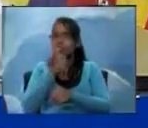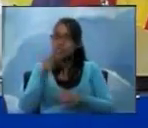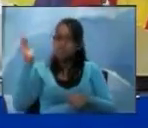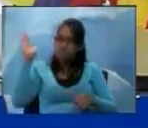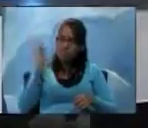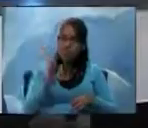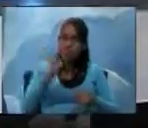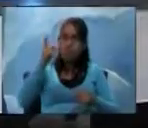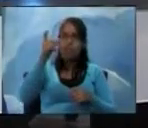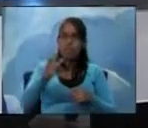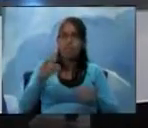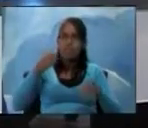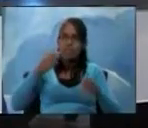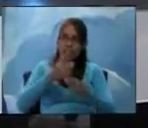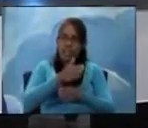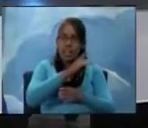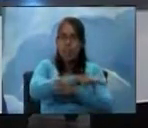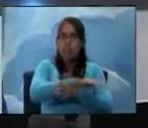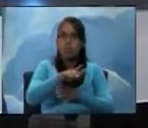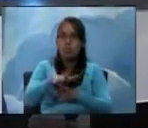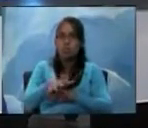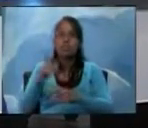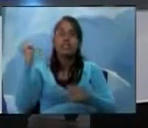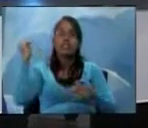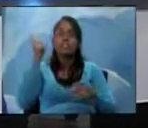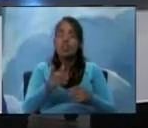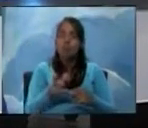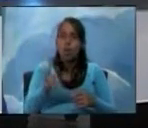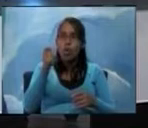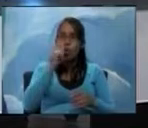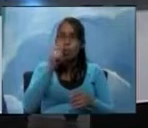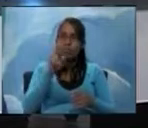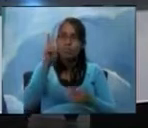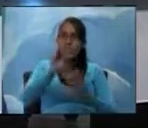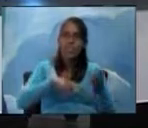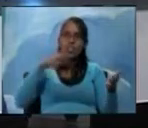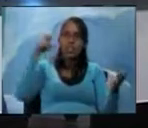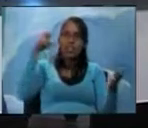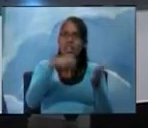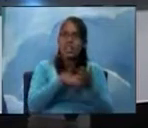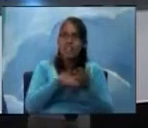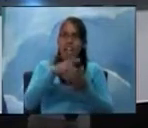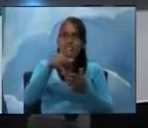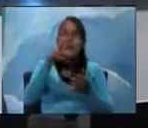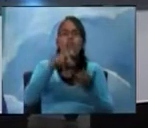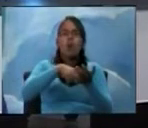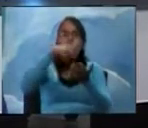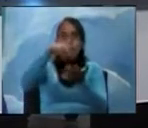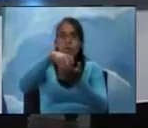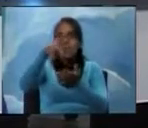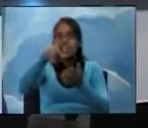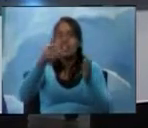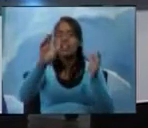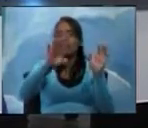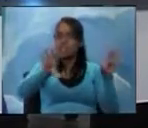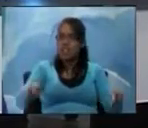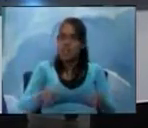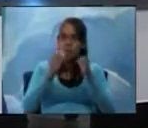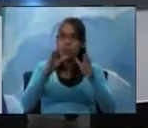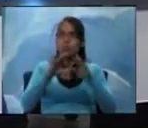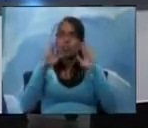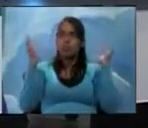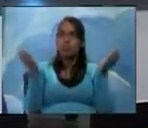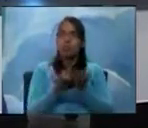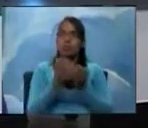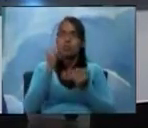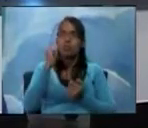multitud, Maelito? Vino Gadareno. Gadareno cayó de rodillas a los pies del Salvador del mundo y